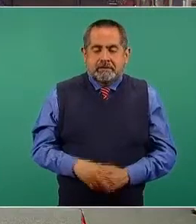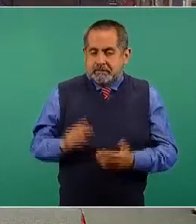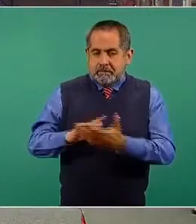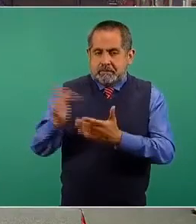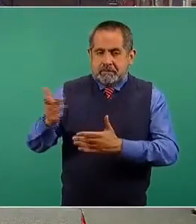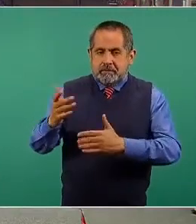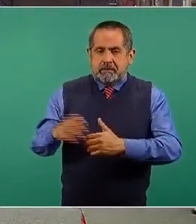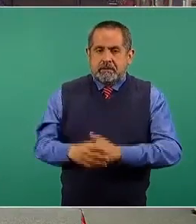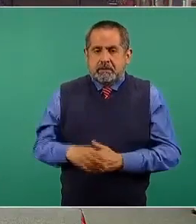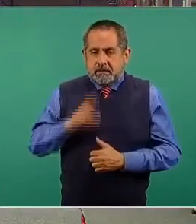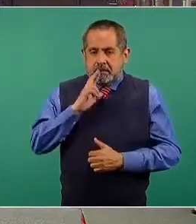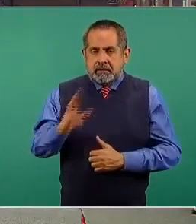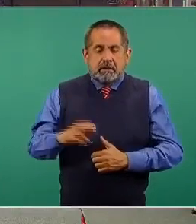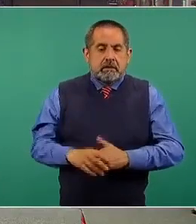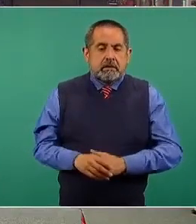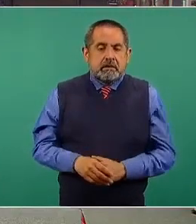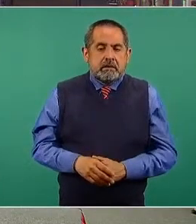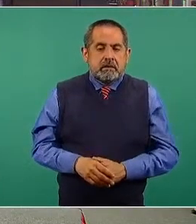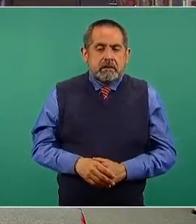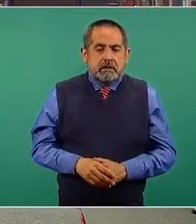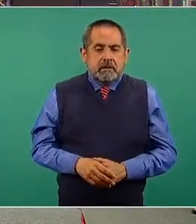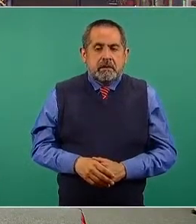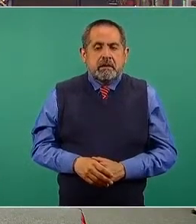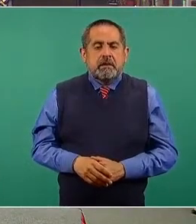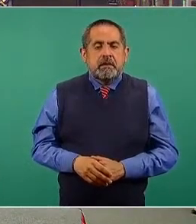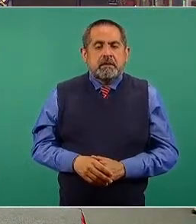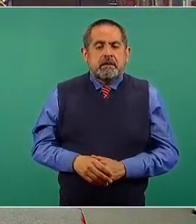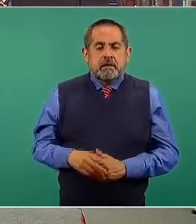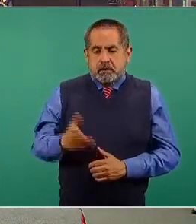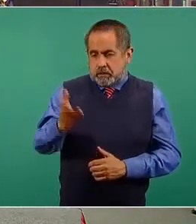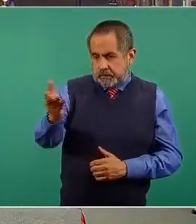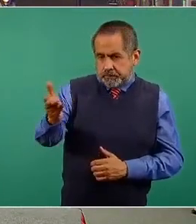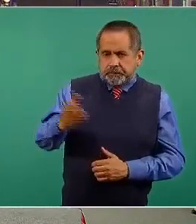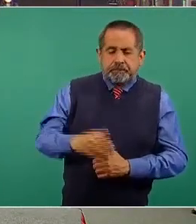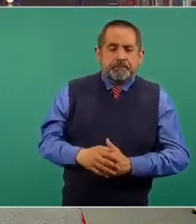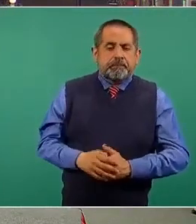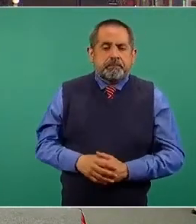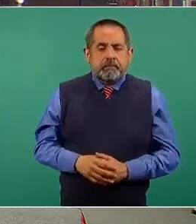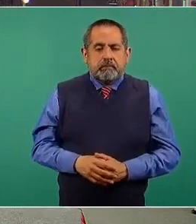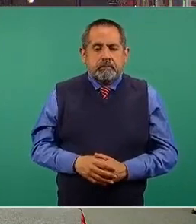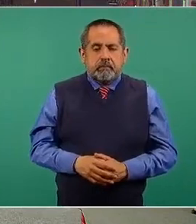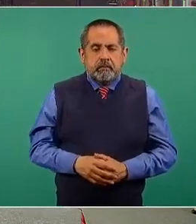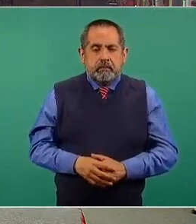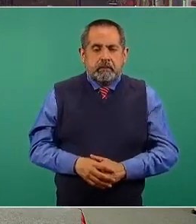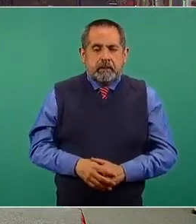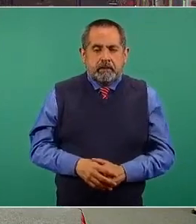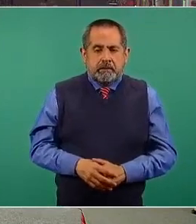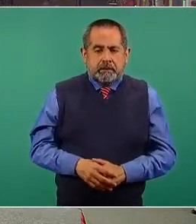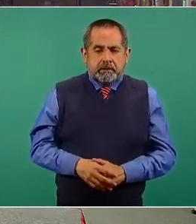Muchísimas gracias por su respuesta, doctor José Luis Salomía. Compañero, adelante, por favor.